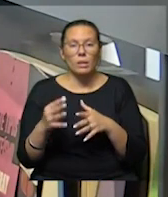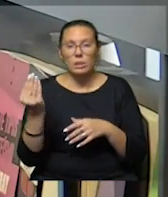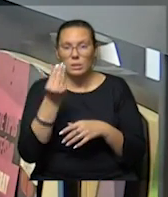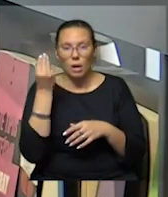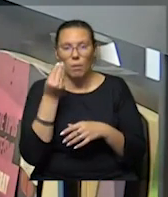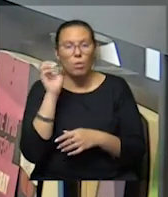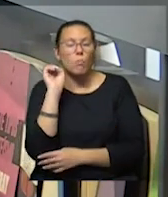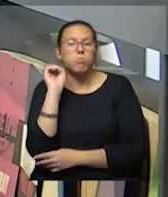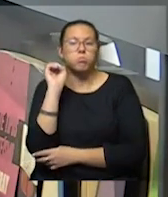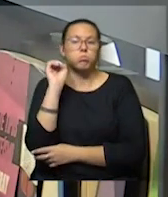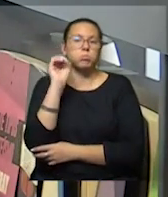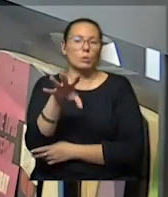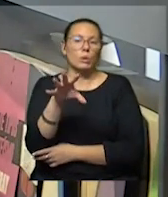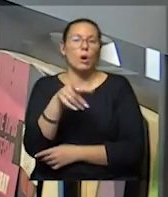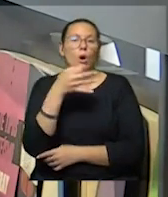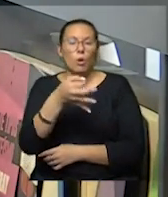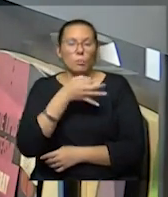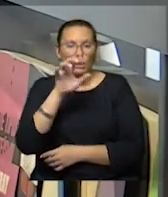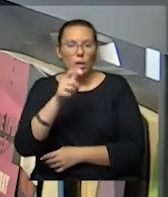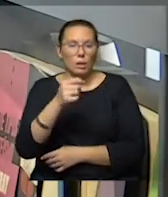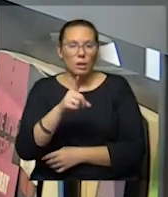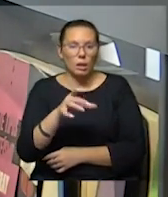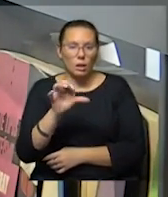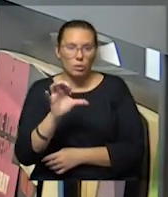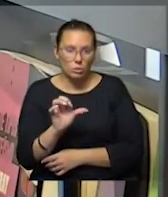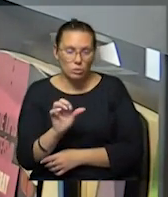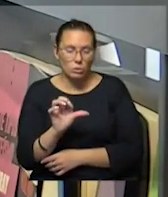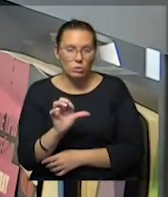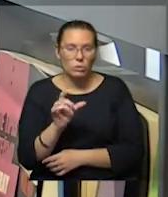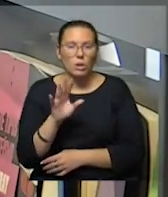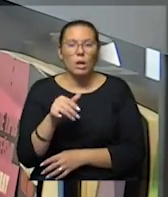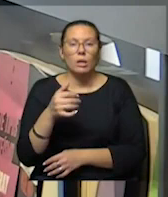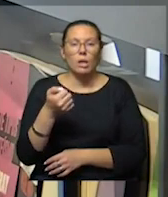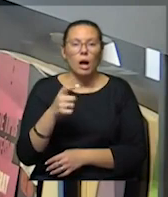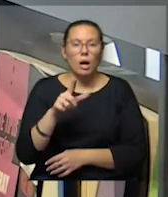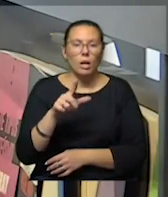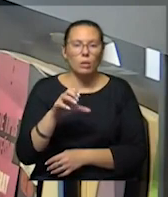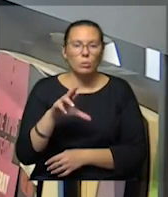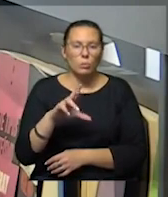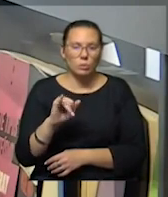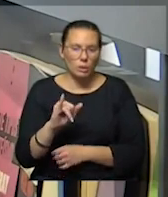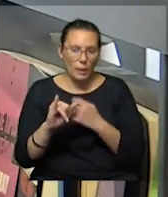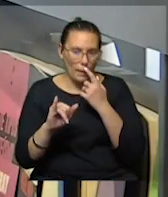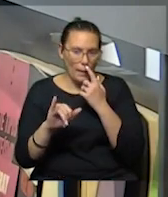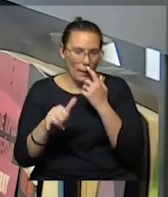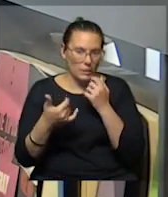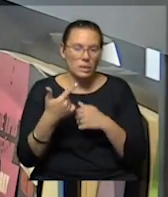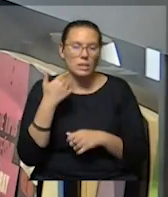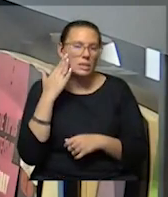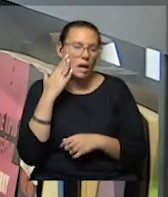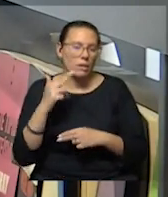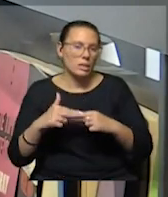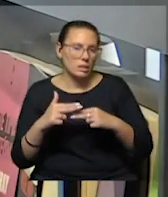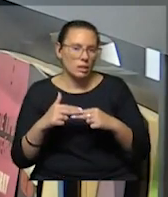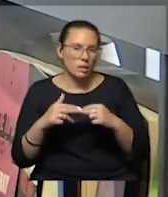va a haber una proyección comentada por Leo lagos y Nacho alcuri de bueno es obvio porque ya está girando en redes